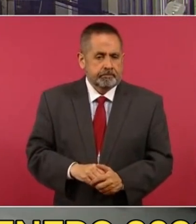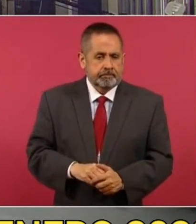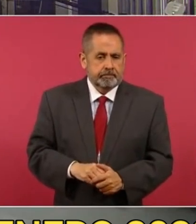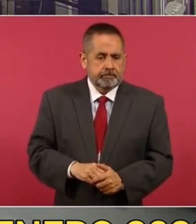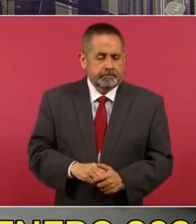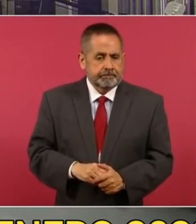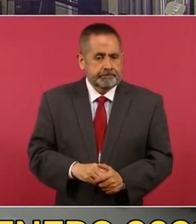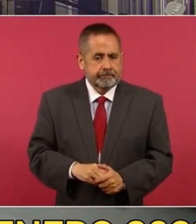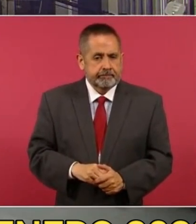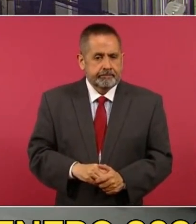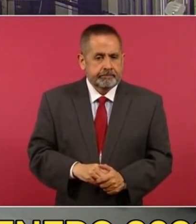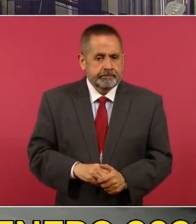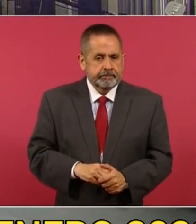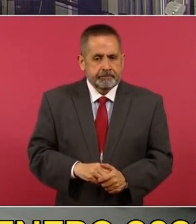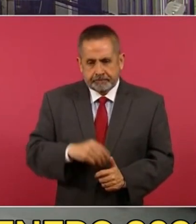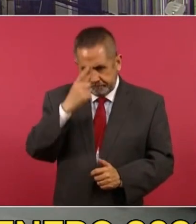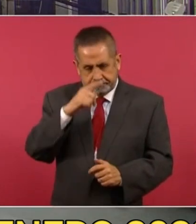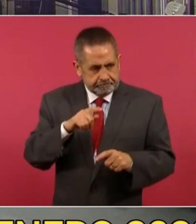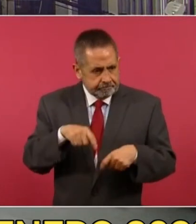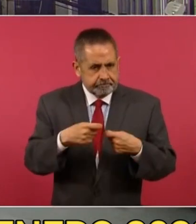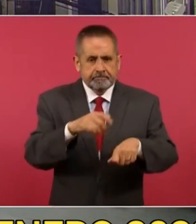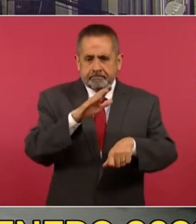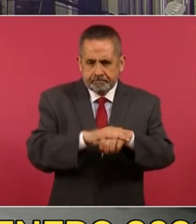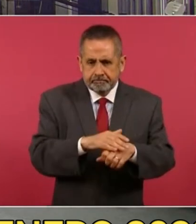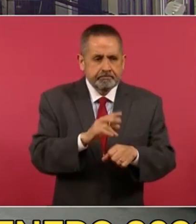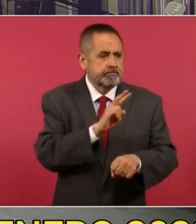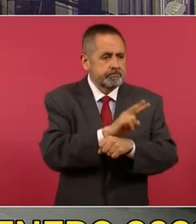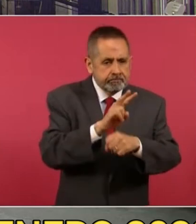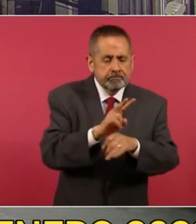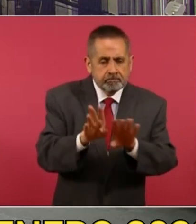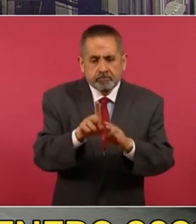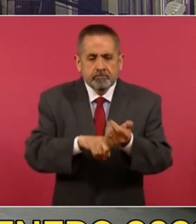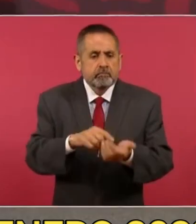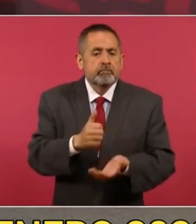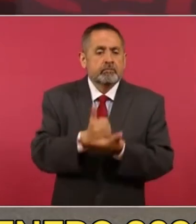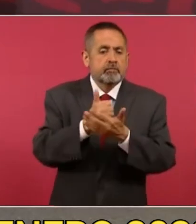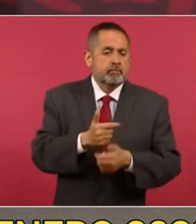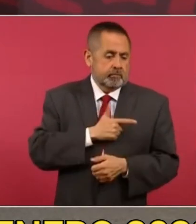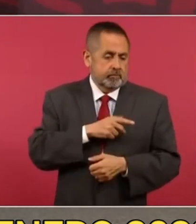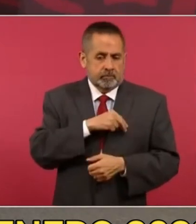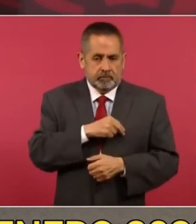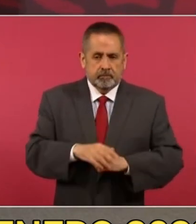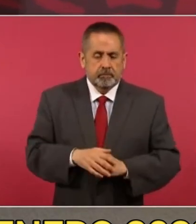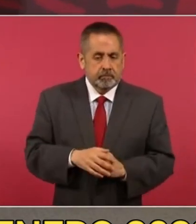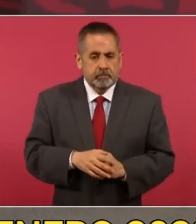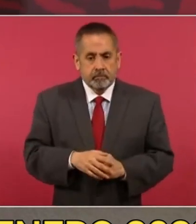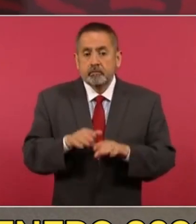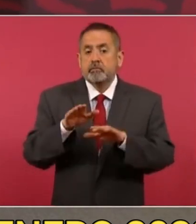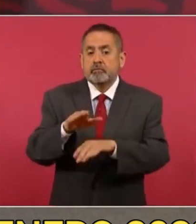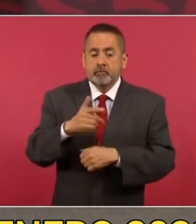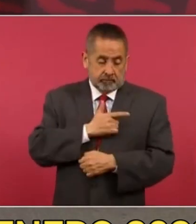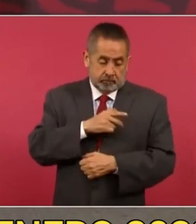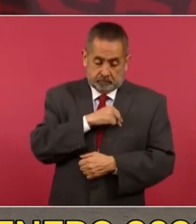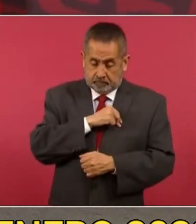vamos a poder garantizar mayor vigilancia. Esto es por lo que corresponde a la Guardia